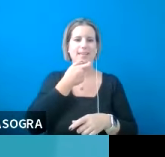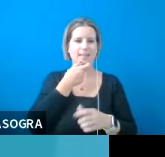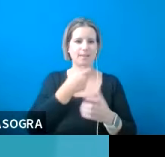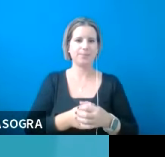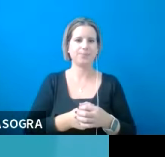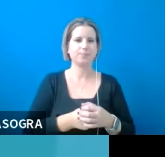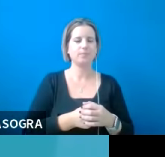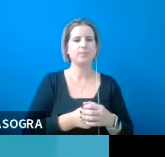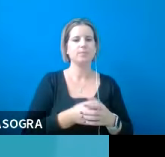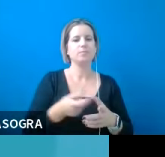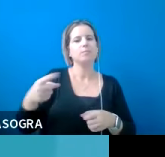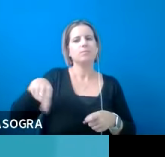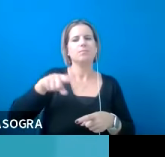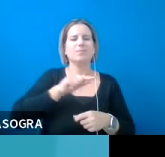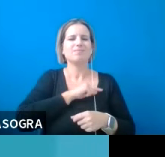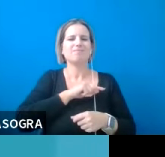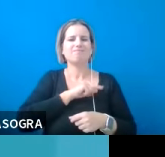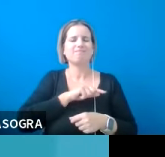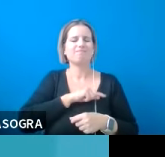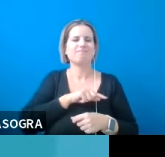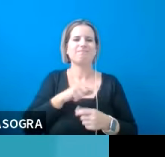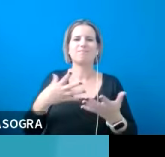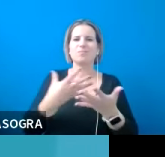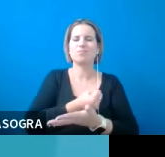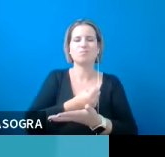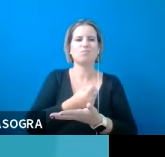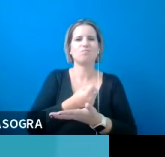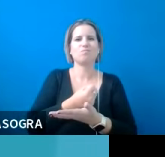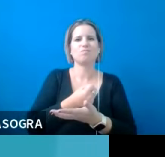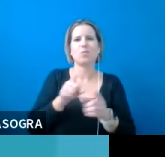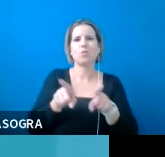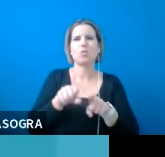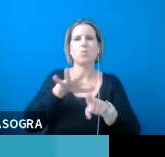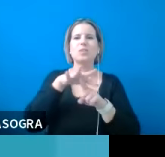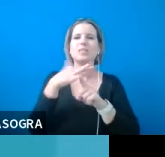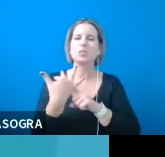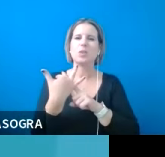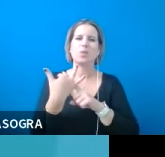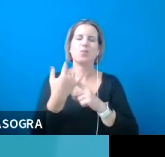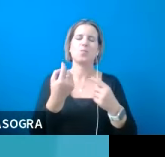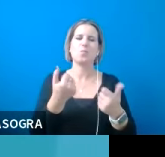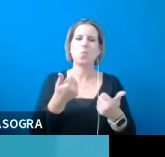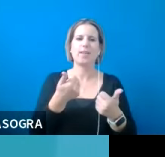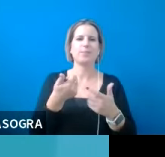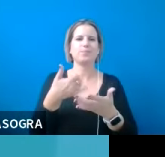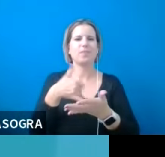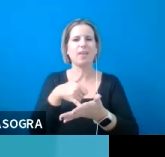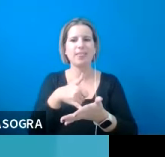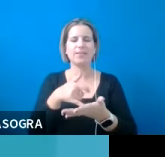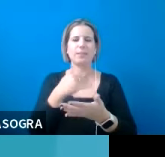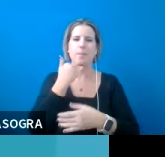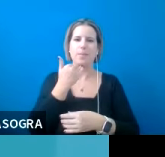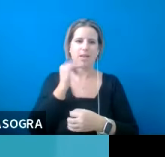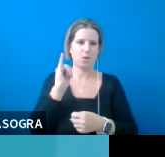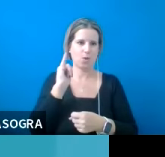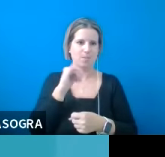ellas se encuentran o entre todos las posicionamos en una situación de clara vulnerabilidad y en una situación de riesgo